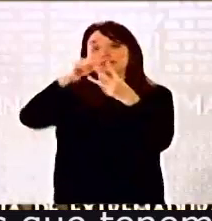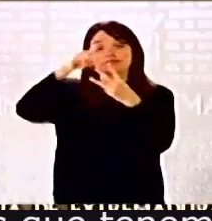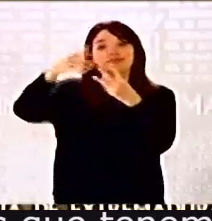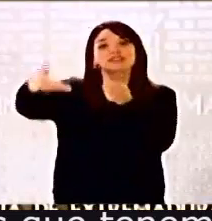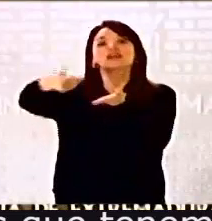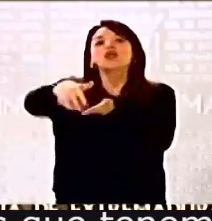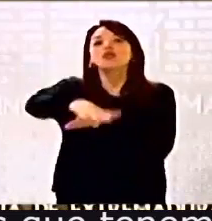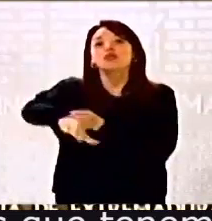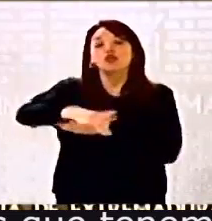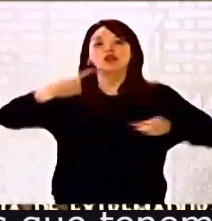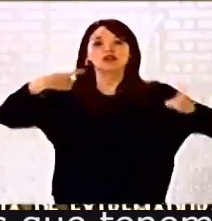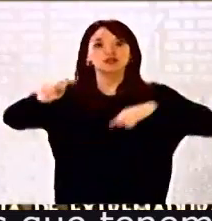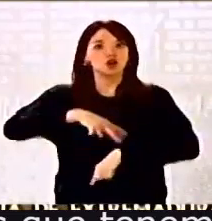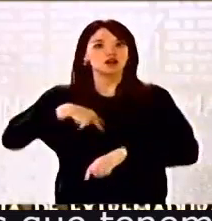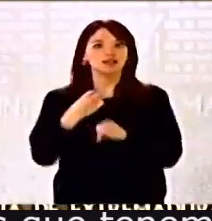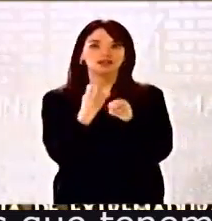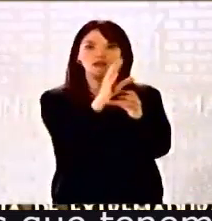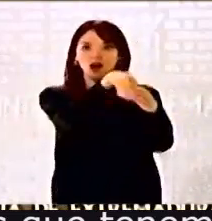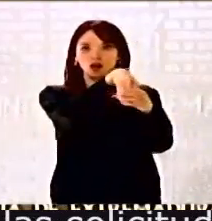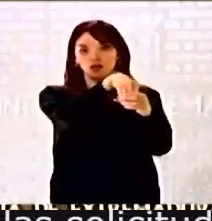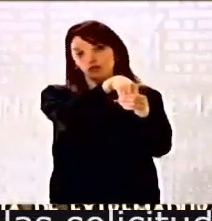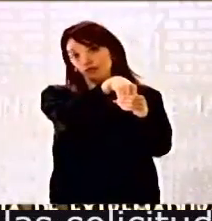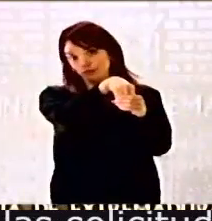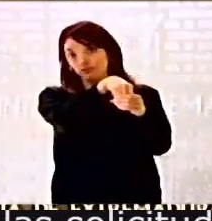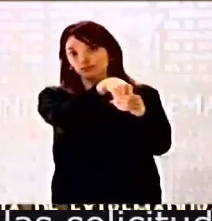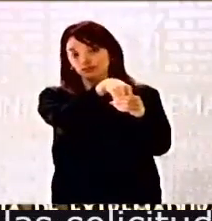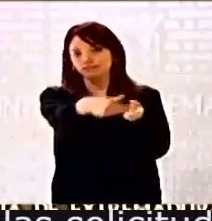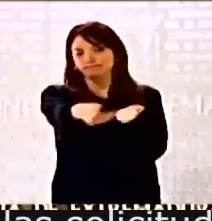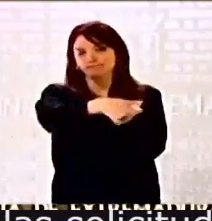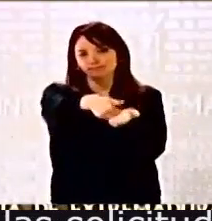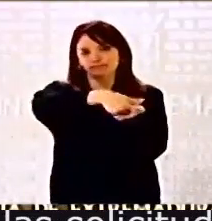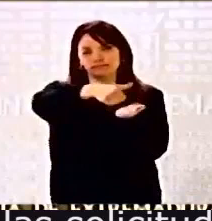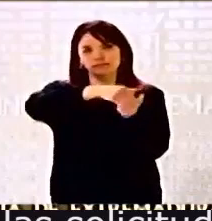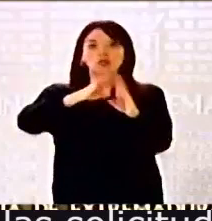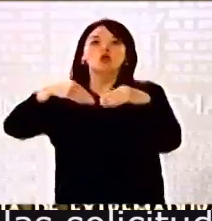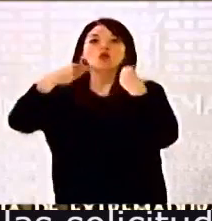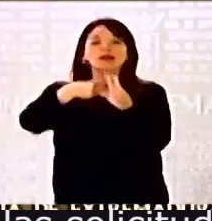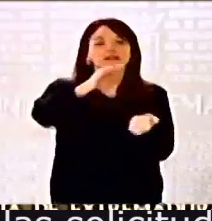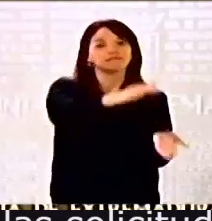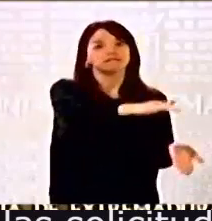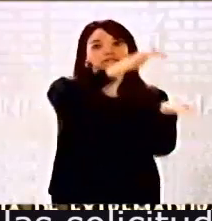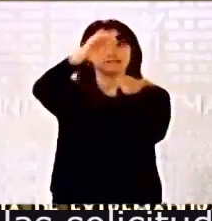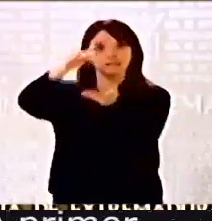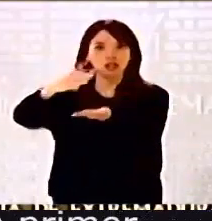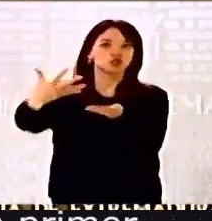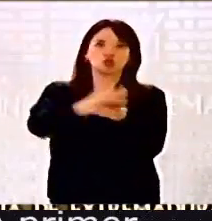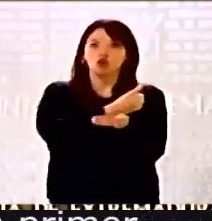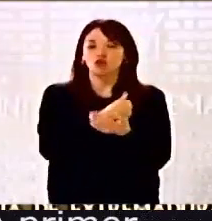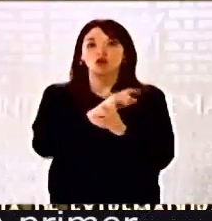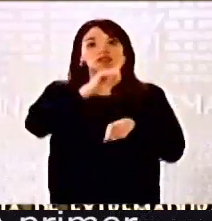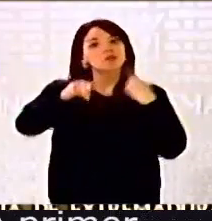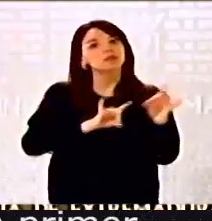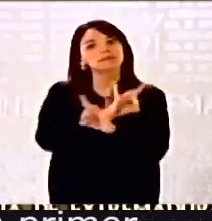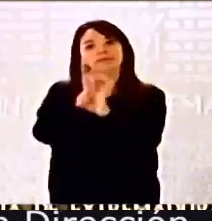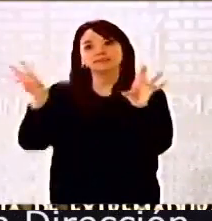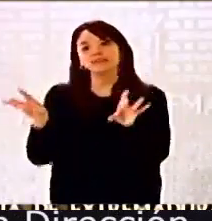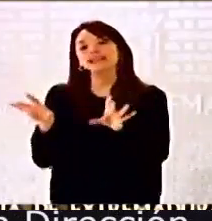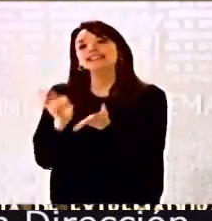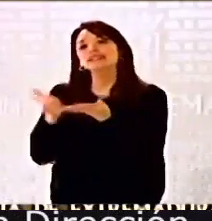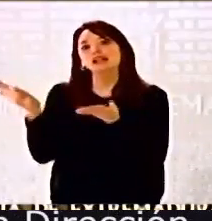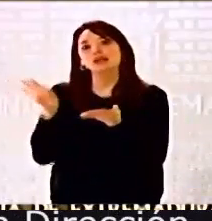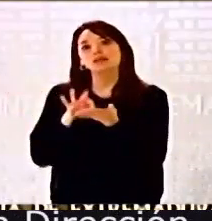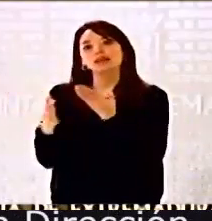Dirección General de Trabajo. En un primer momento toda la documentación se presentaba en la Dirección General de Trabajo y luego se remitía a los servicios estatales